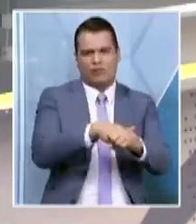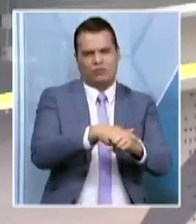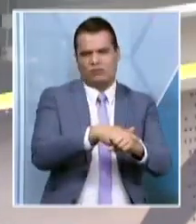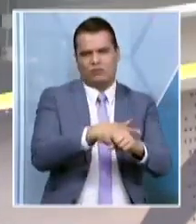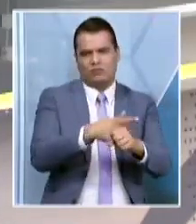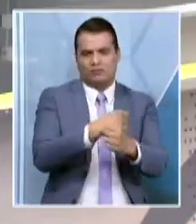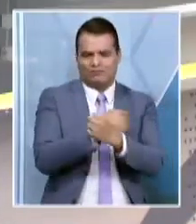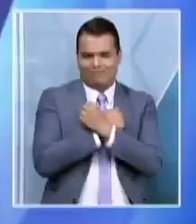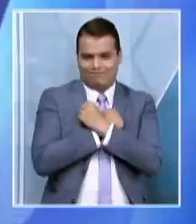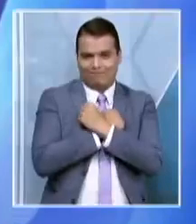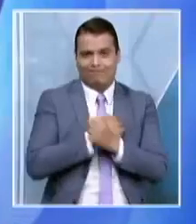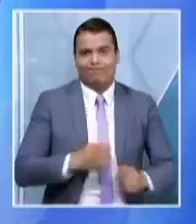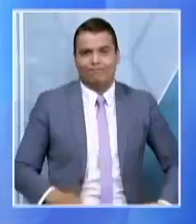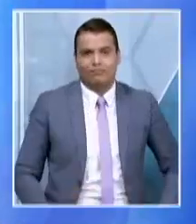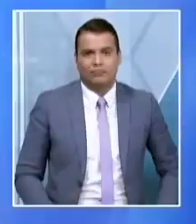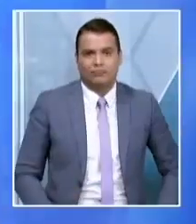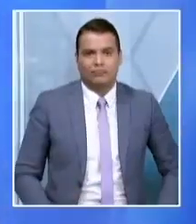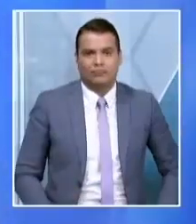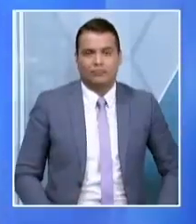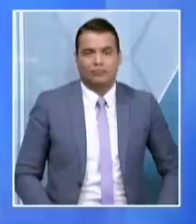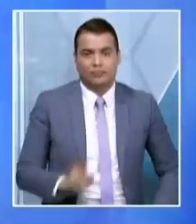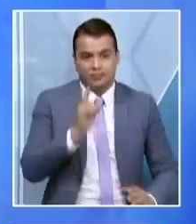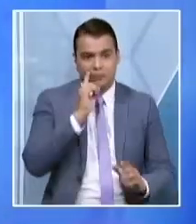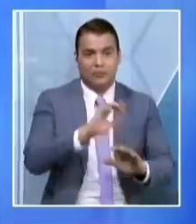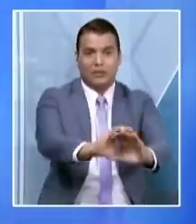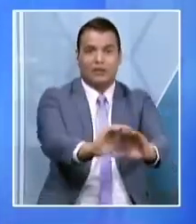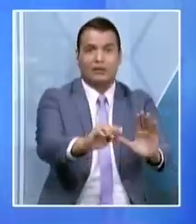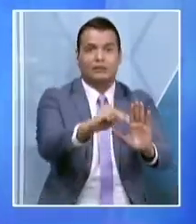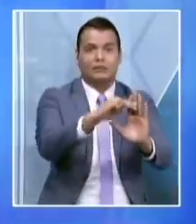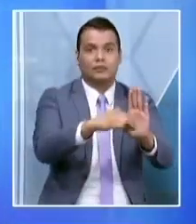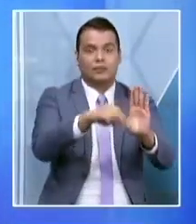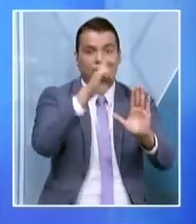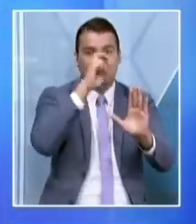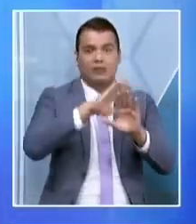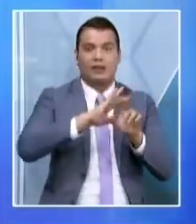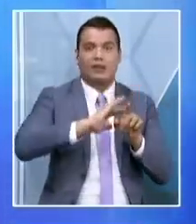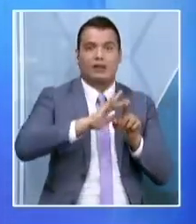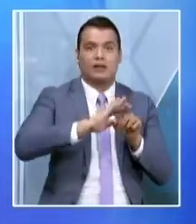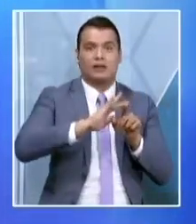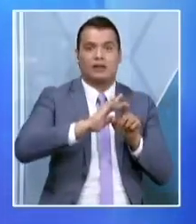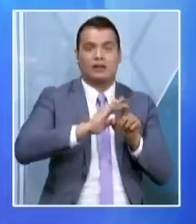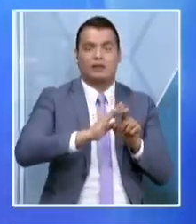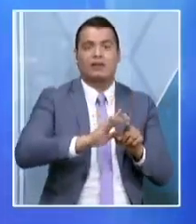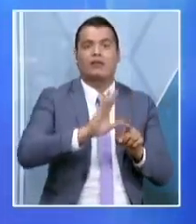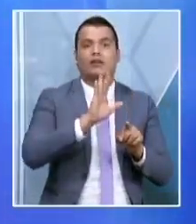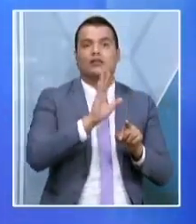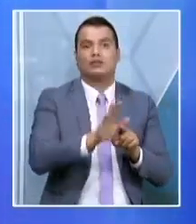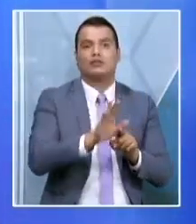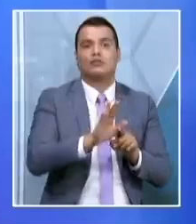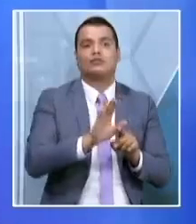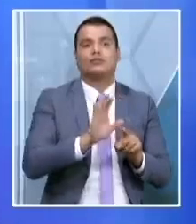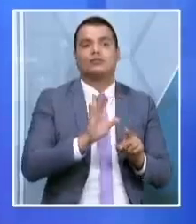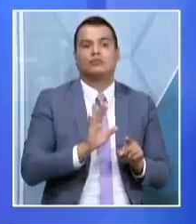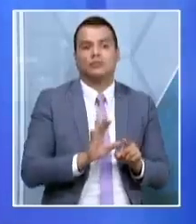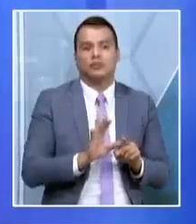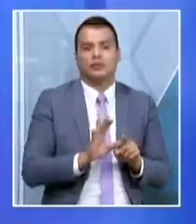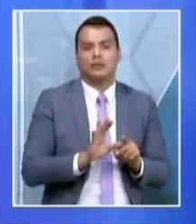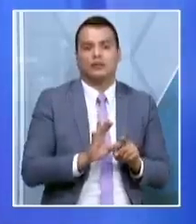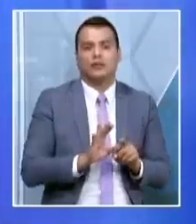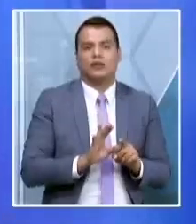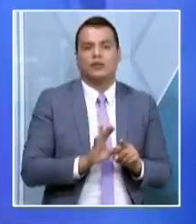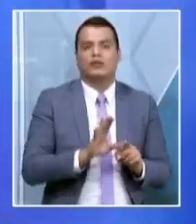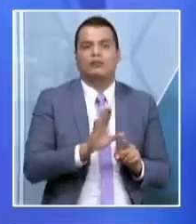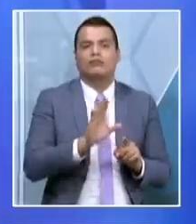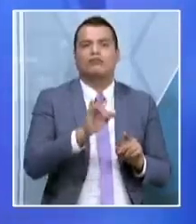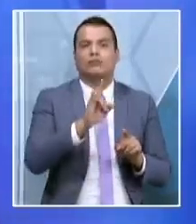más. Cumpliendo con los protocolos de bioseguridad, John Alejandro Perlaza participó en la prueba Monteverde en Clemón, Florida,